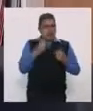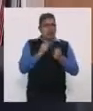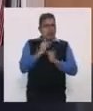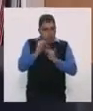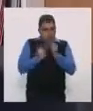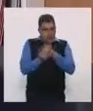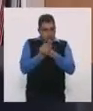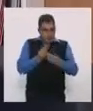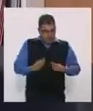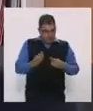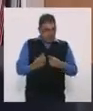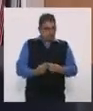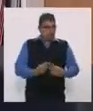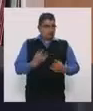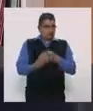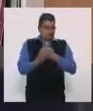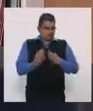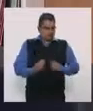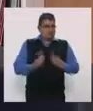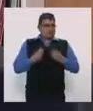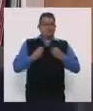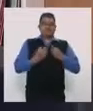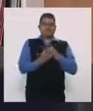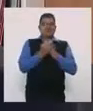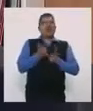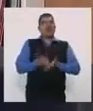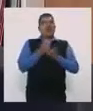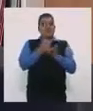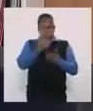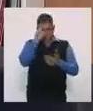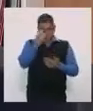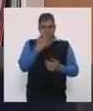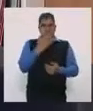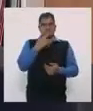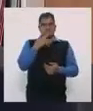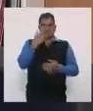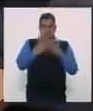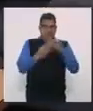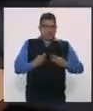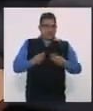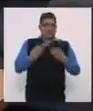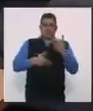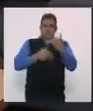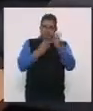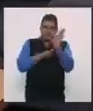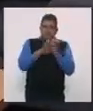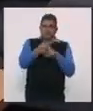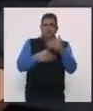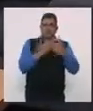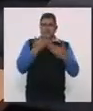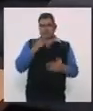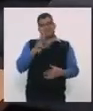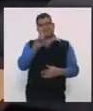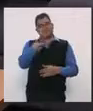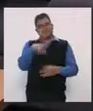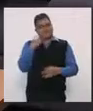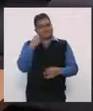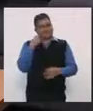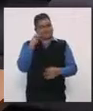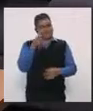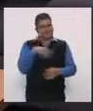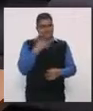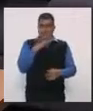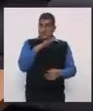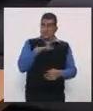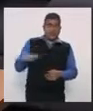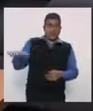herramientas emocionales que nos pueden servir en estos caminos de la vida. Efectivamente, porque bueno,